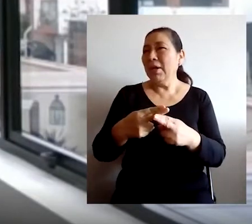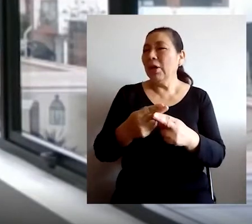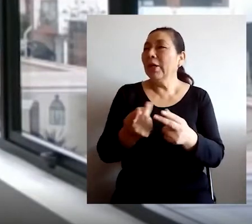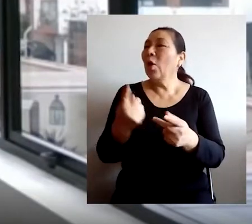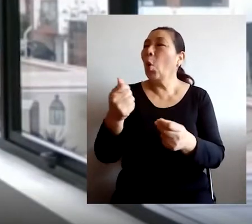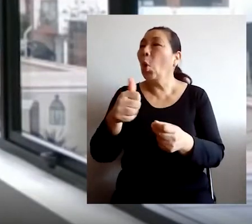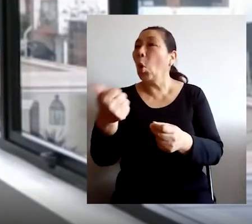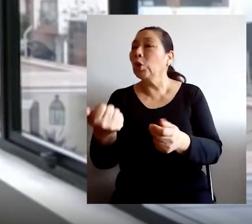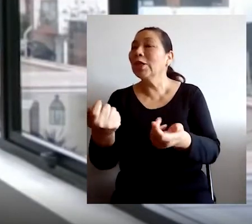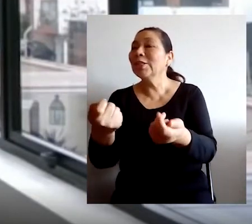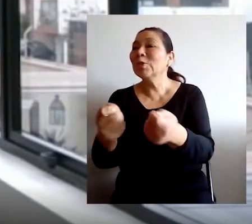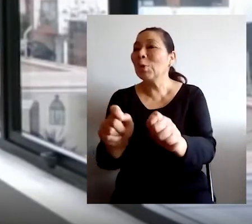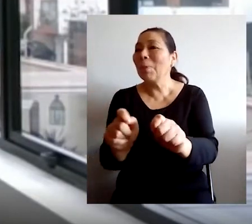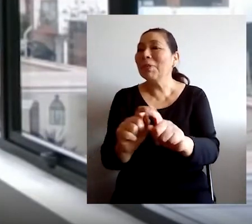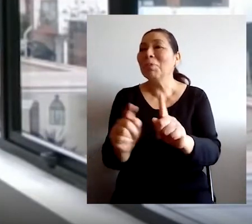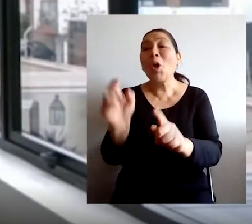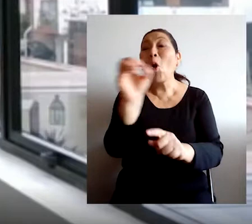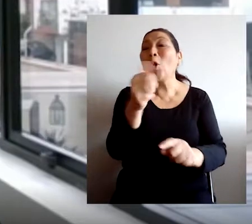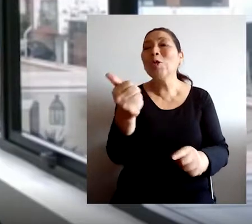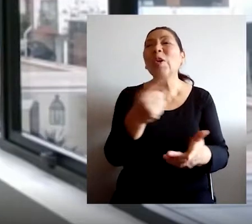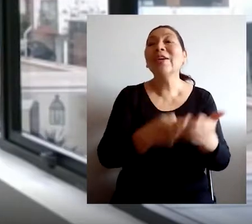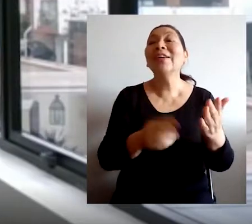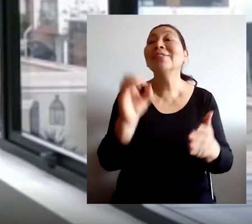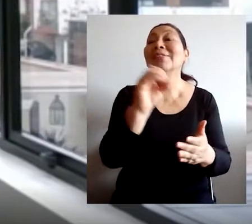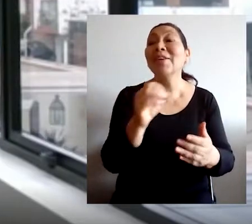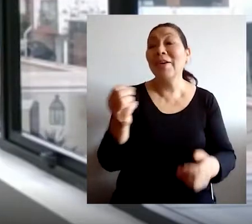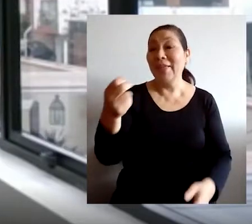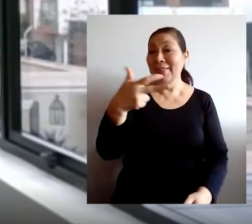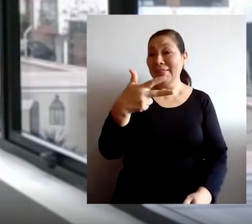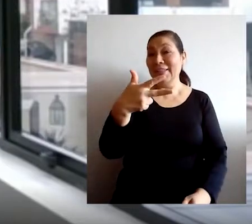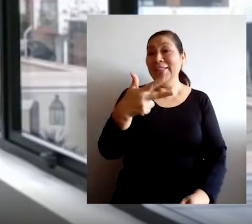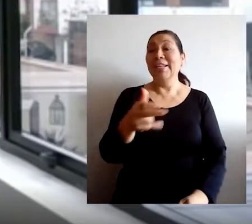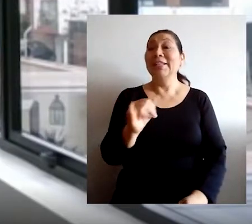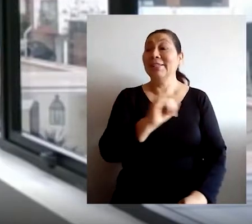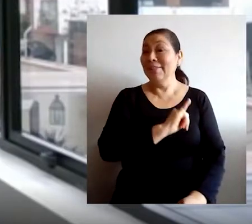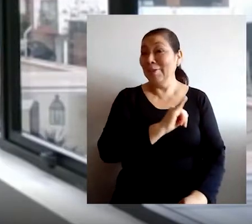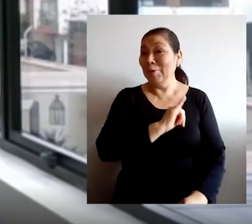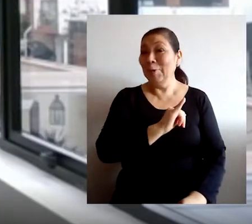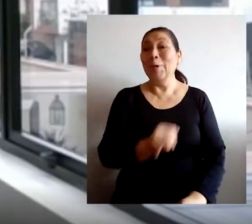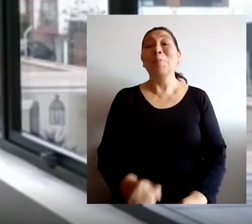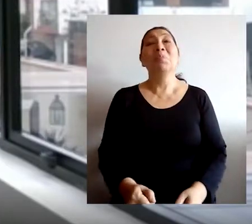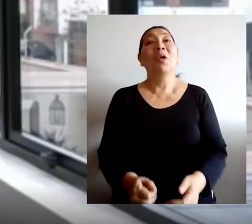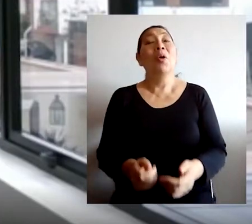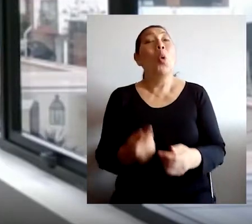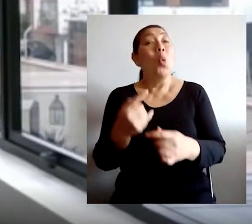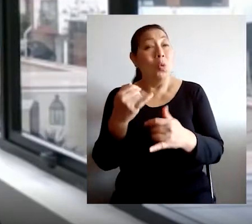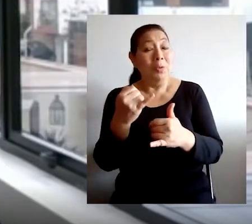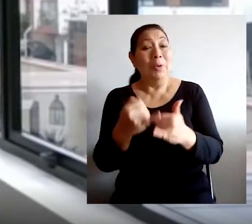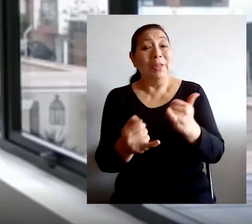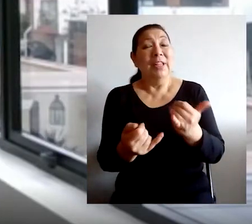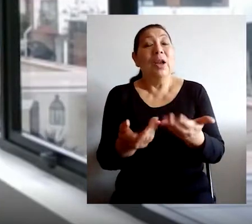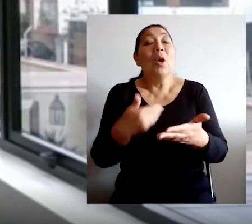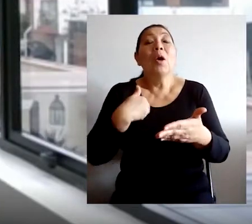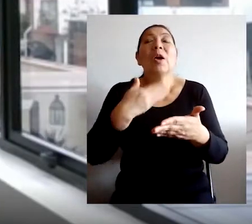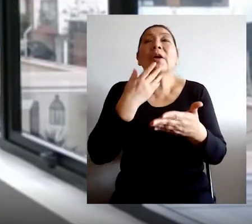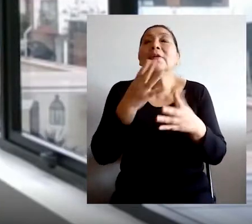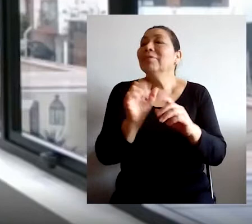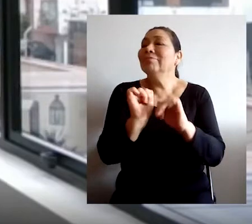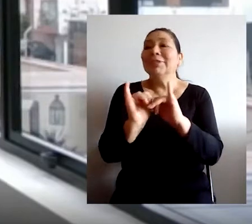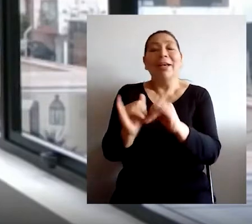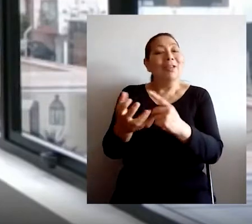se suspenda mientras se use el otro. Y el tercer instituto y último es la